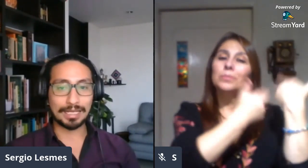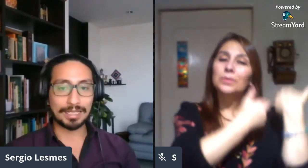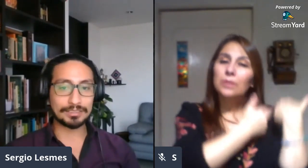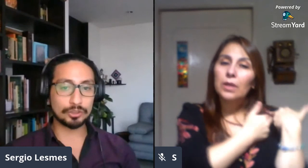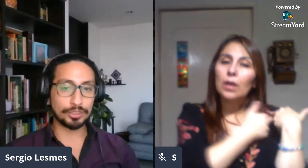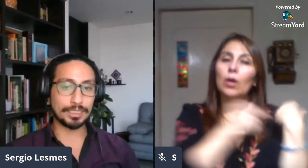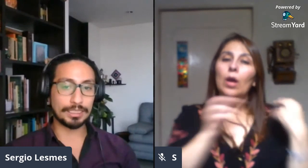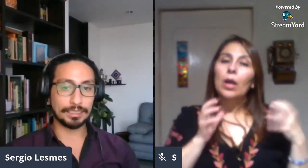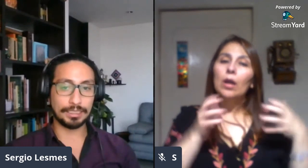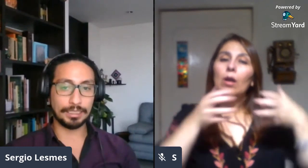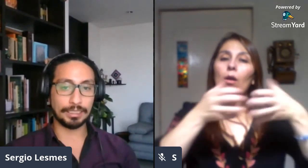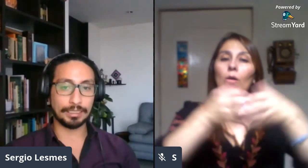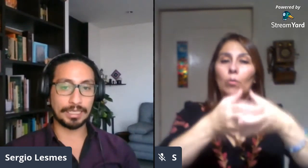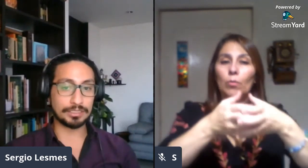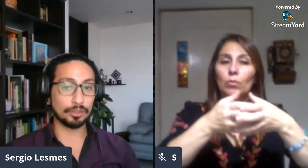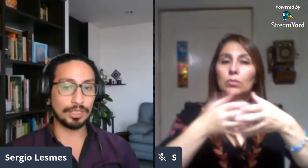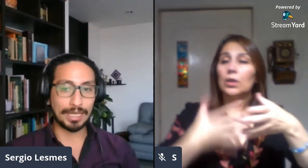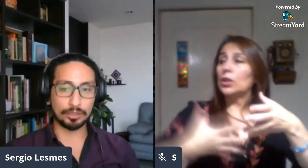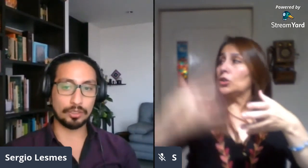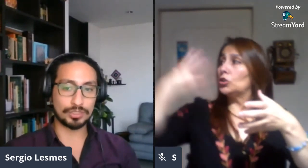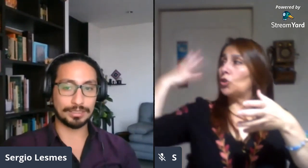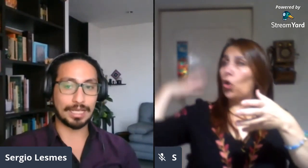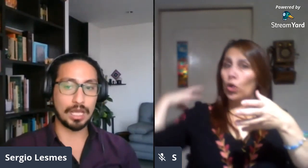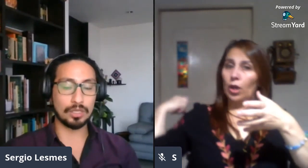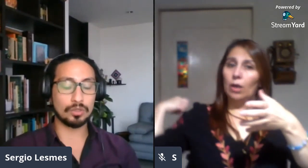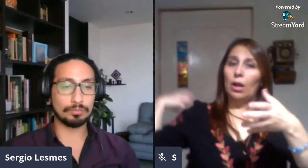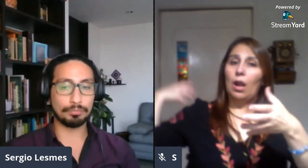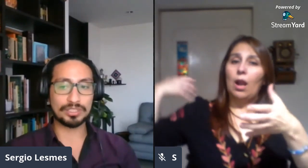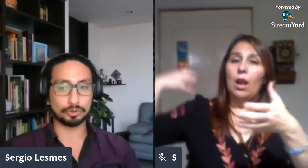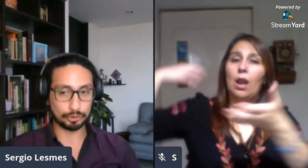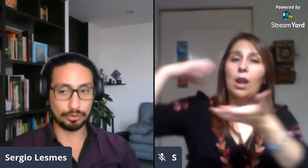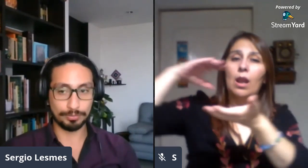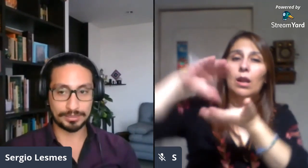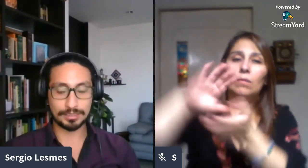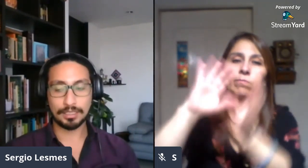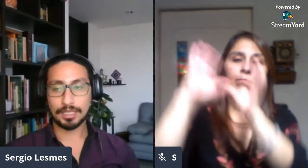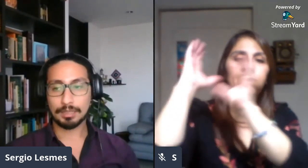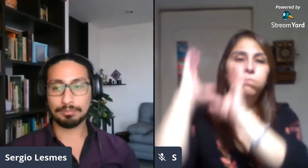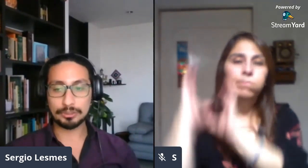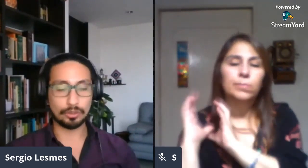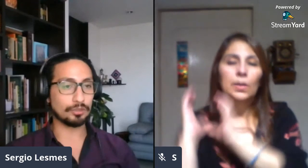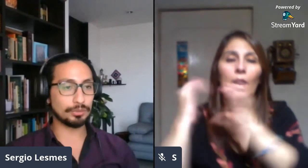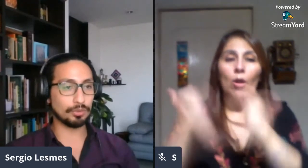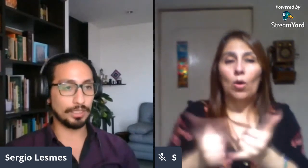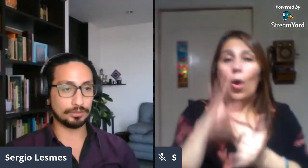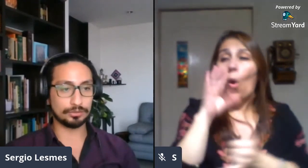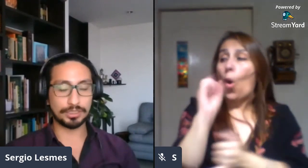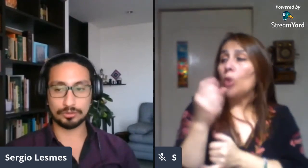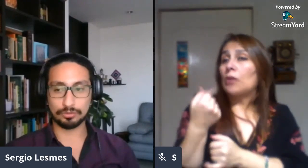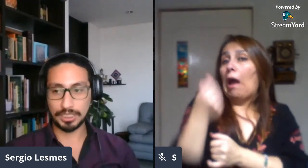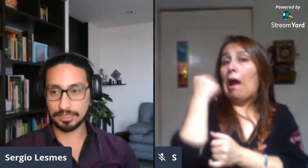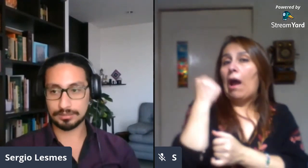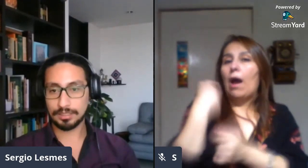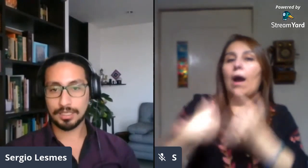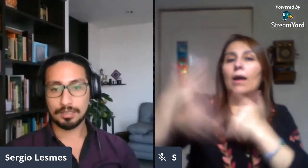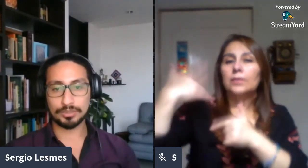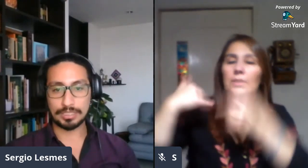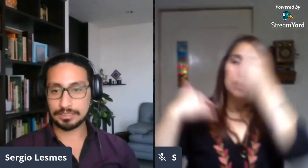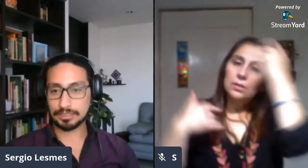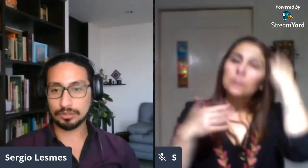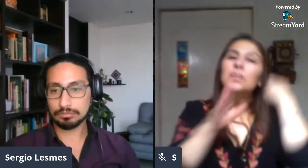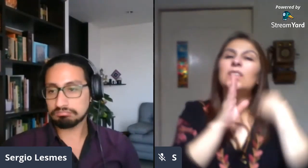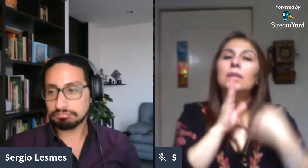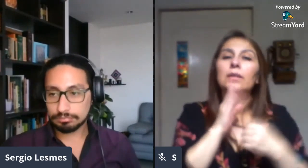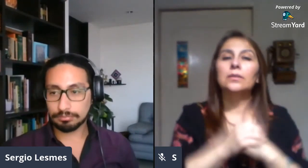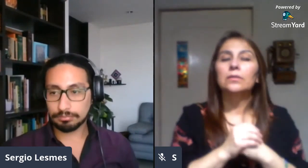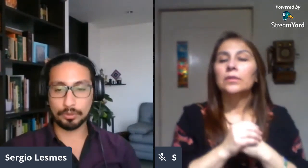una carga histórica que ha sido el legado que nos han dejado, pues, otros hombres misógenos y violentos, que son quienes, pues, han